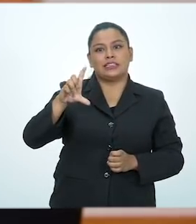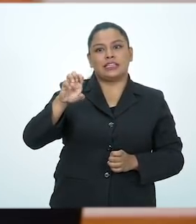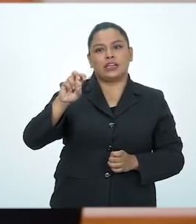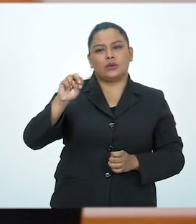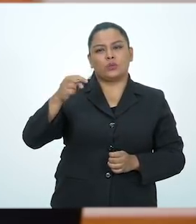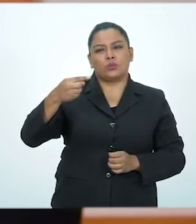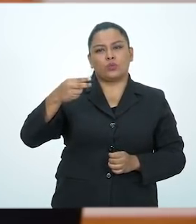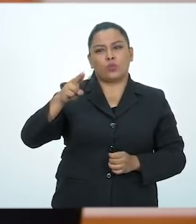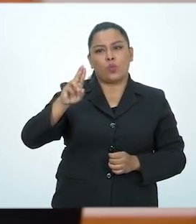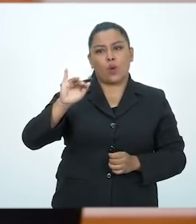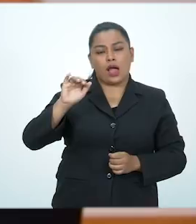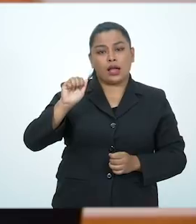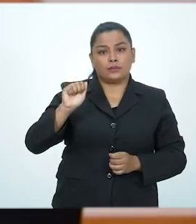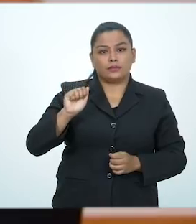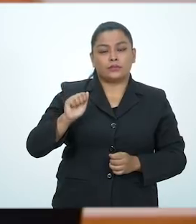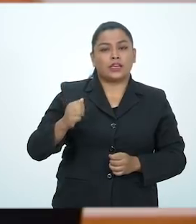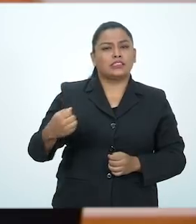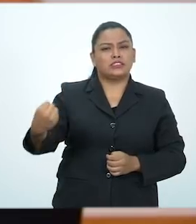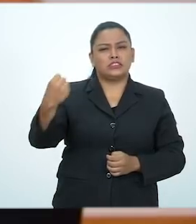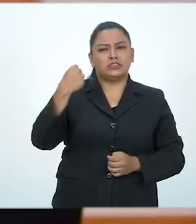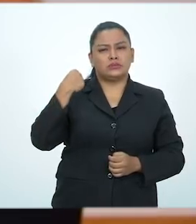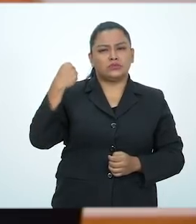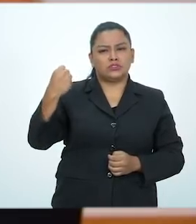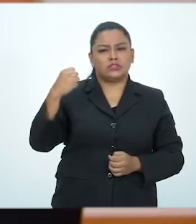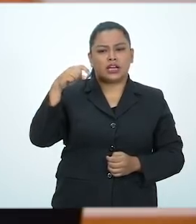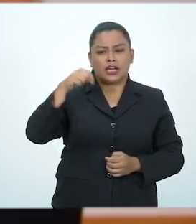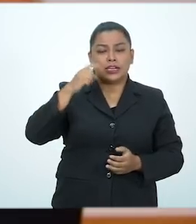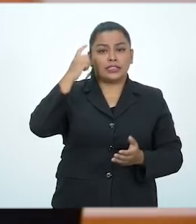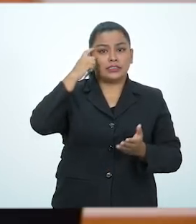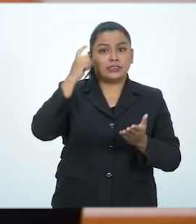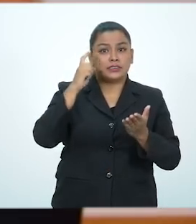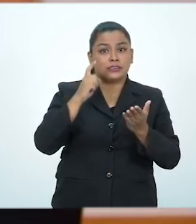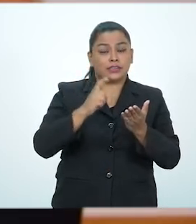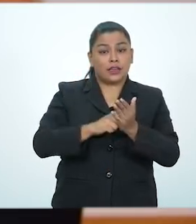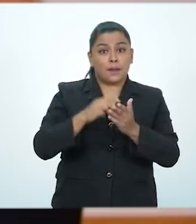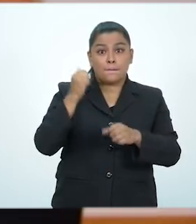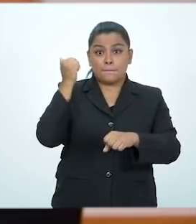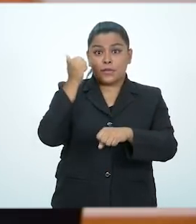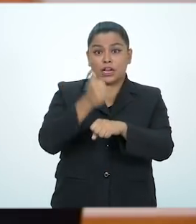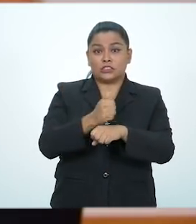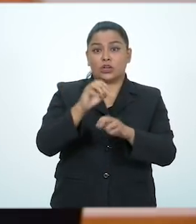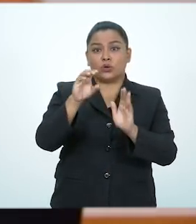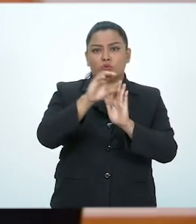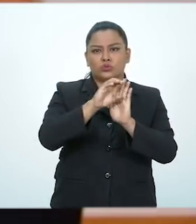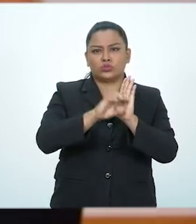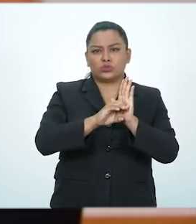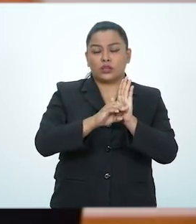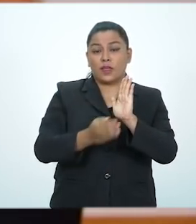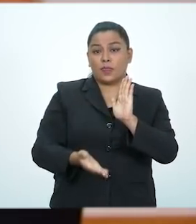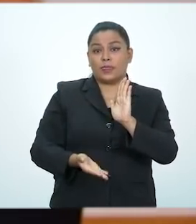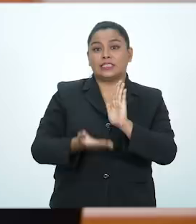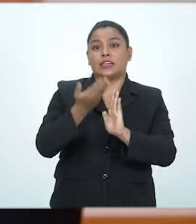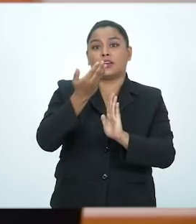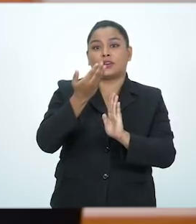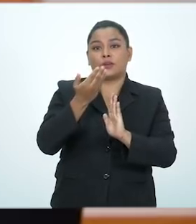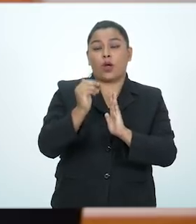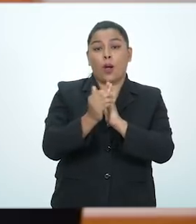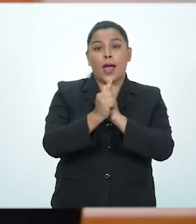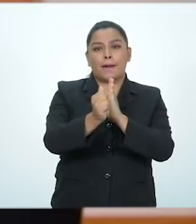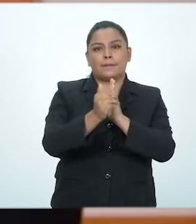muy importante explicar que estas pruebas se fundamentan en un currículo basado en el desarrollo de